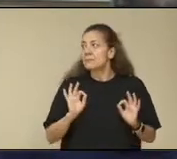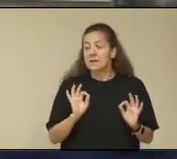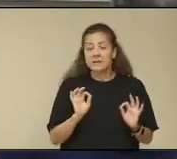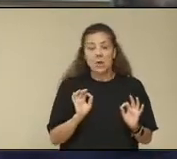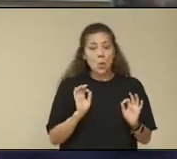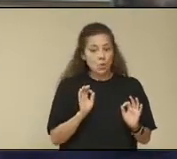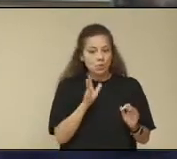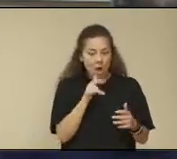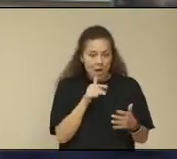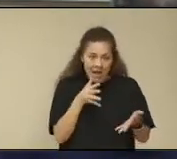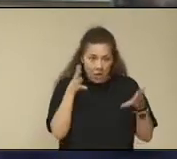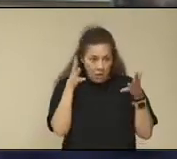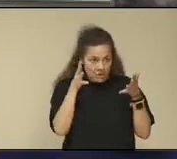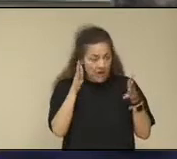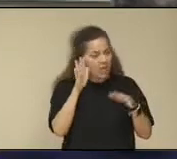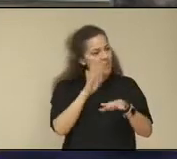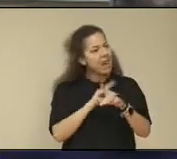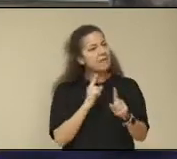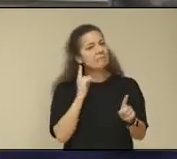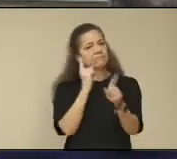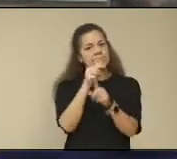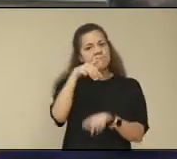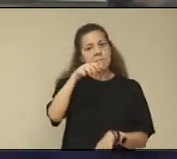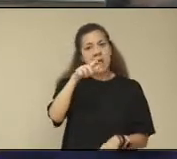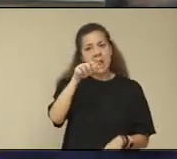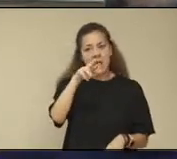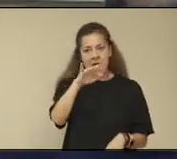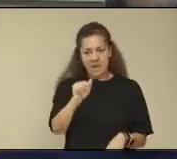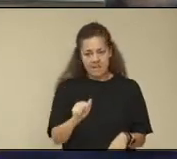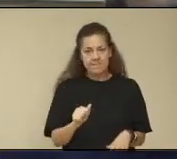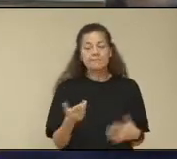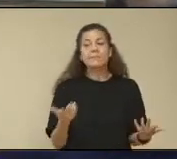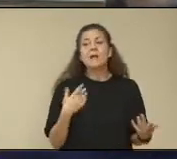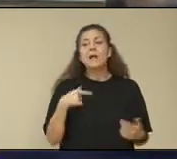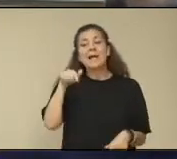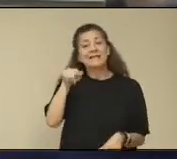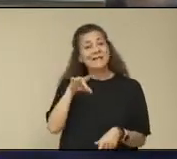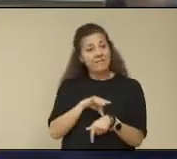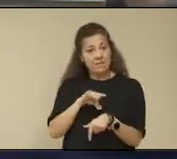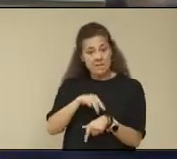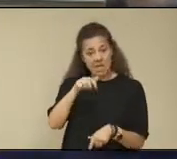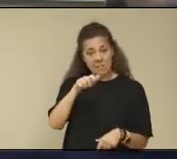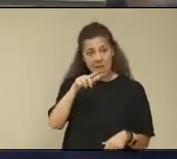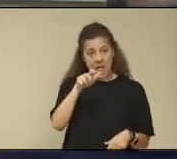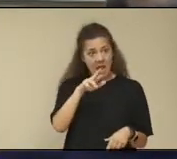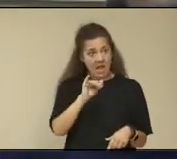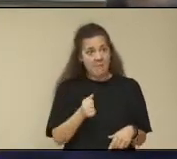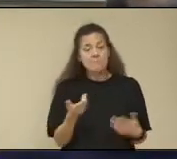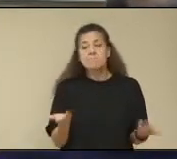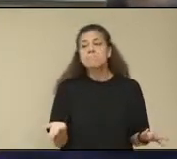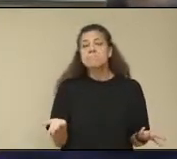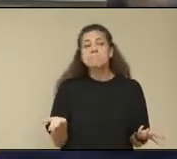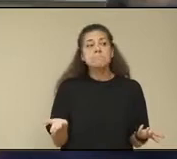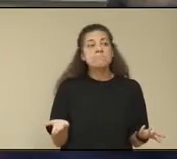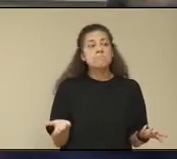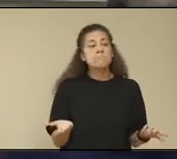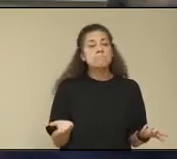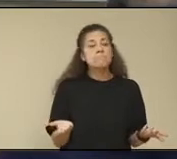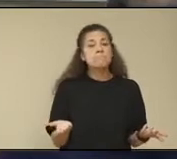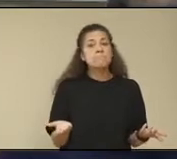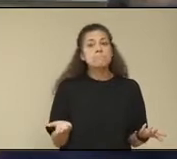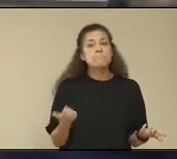mismo recomendada para combatir la malaria. La malaria, bueno,